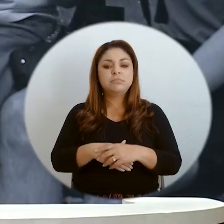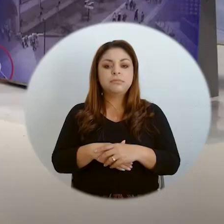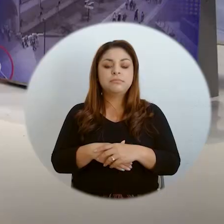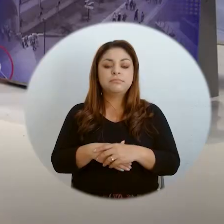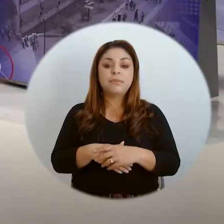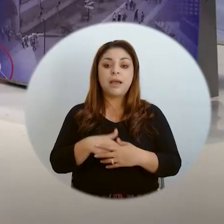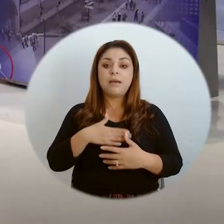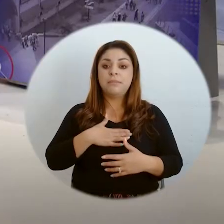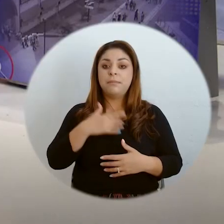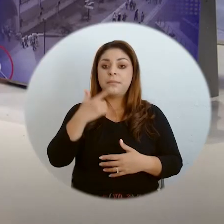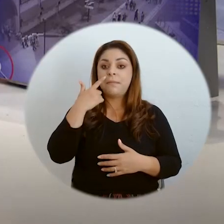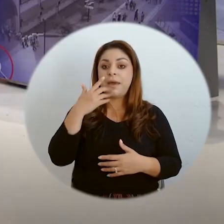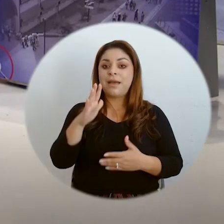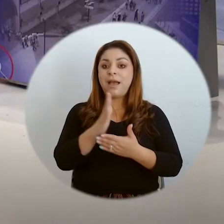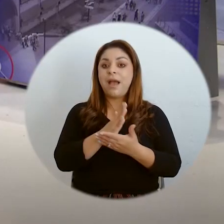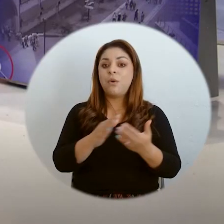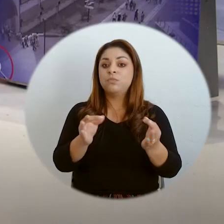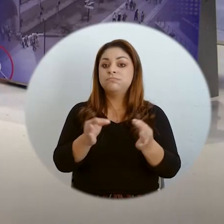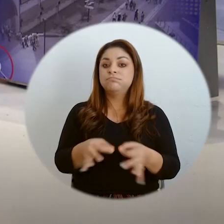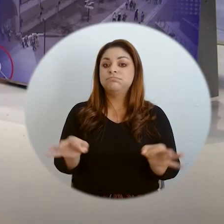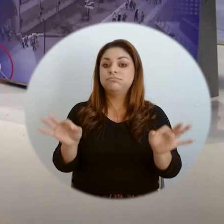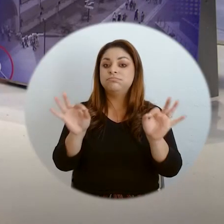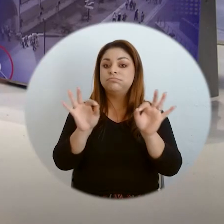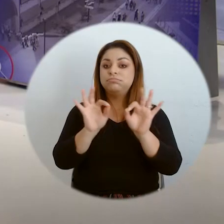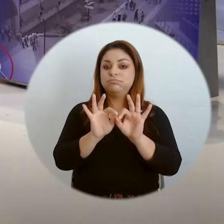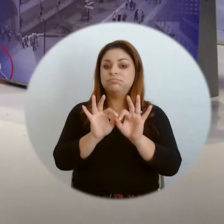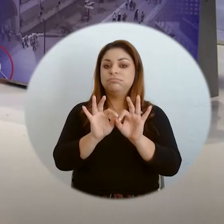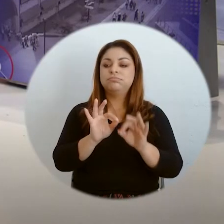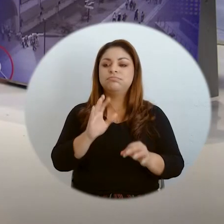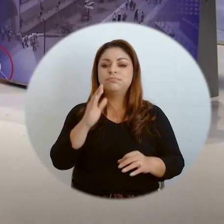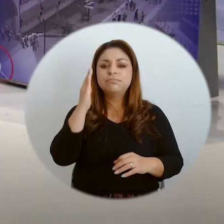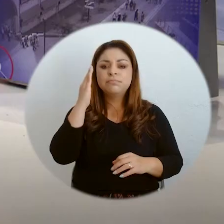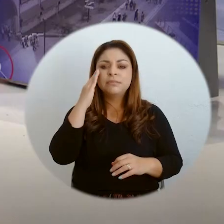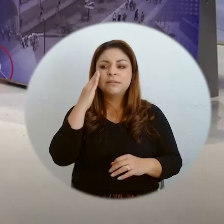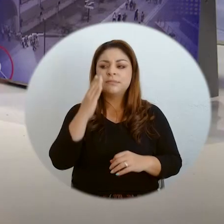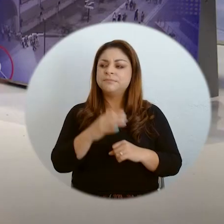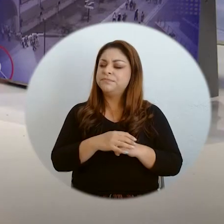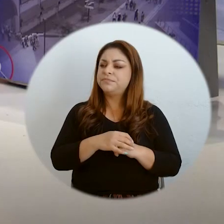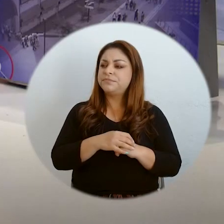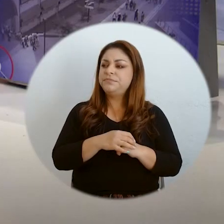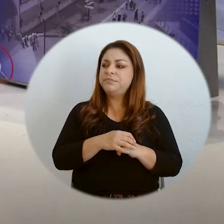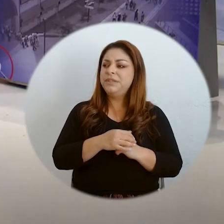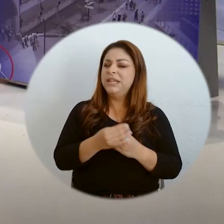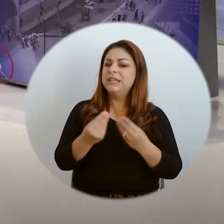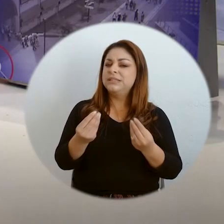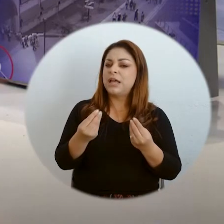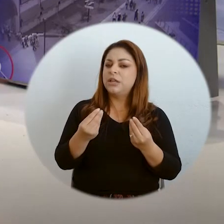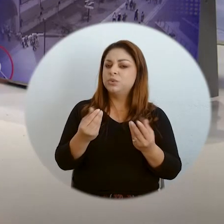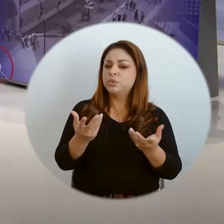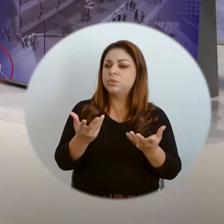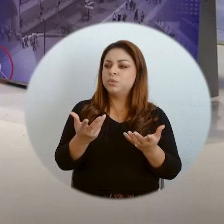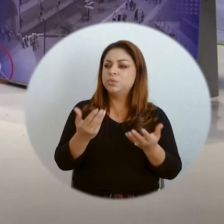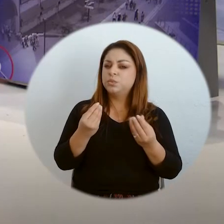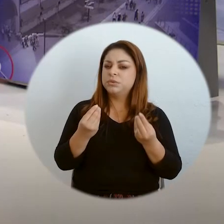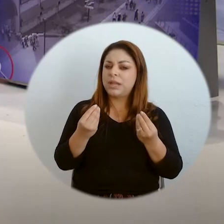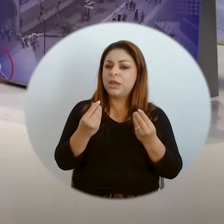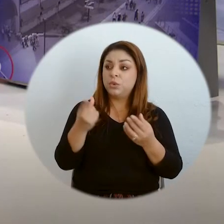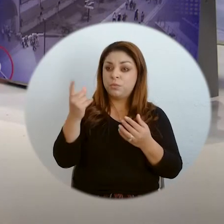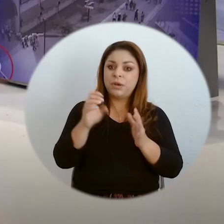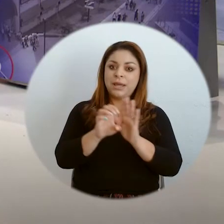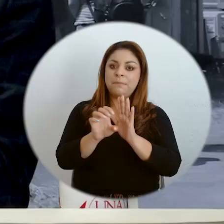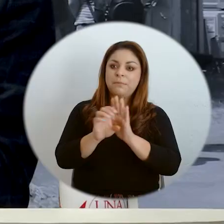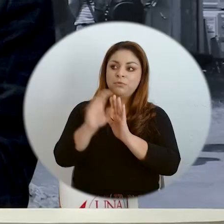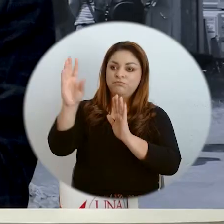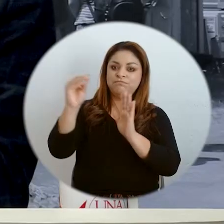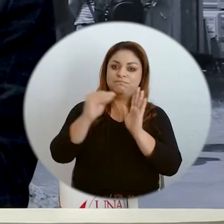Sí, me parece que algo importante para distinguir esto, qué tanto nuevo tiene el neoconservadurismo